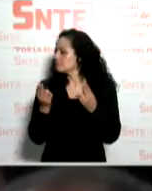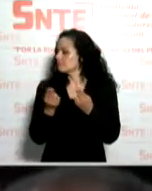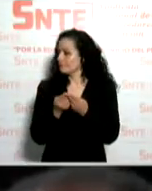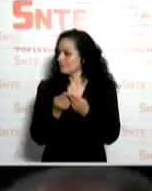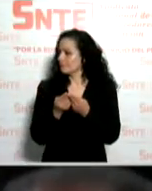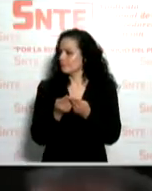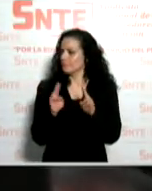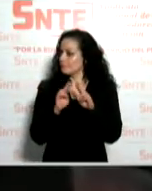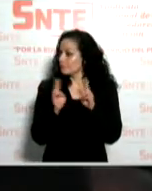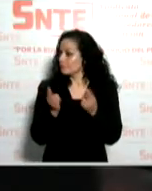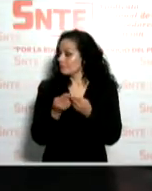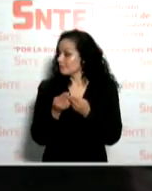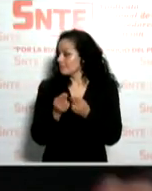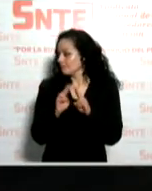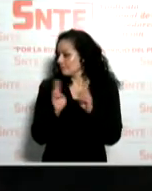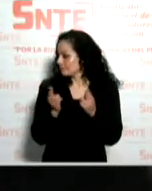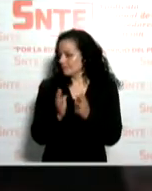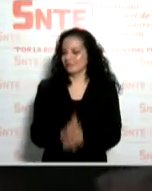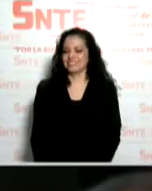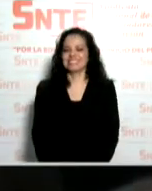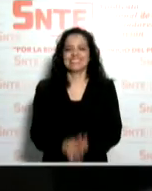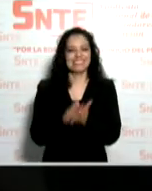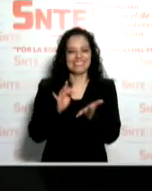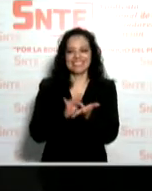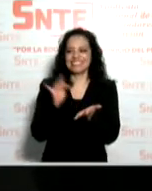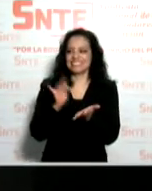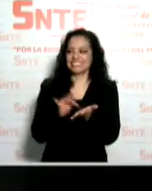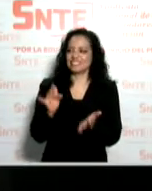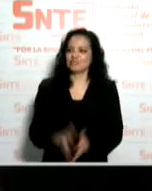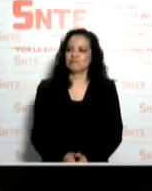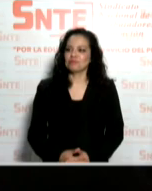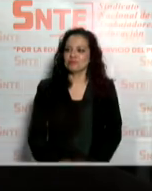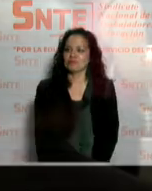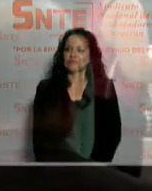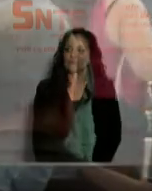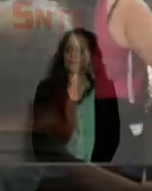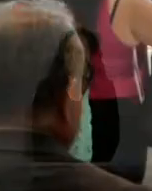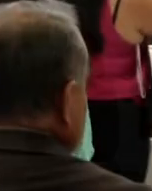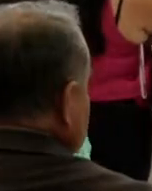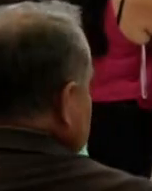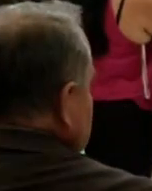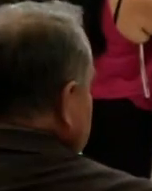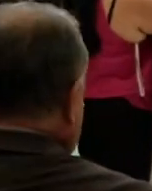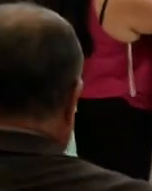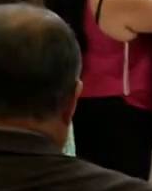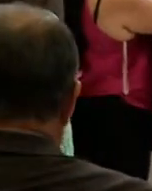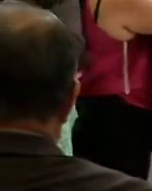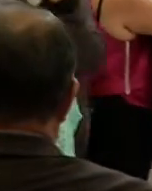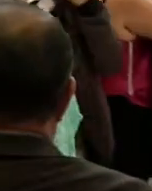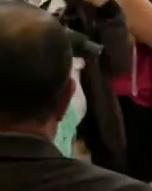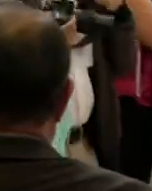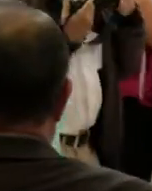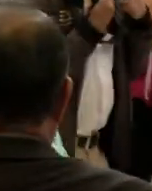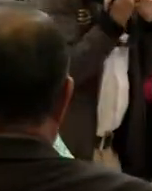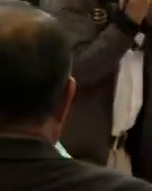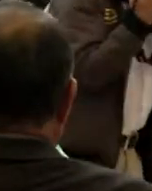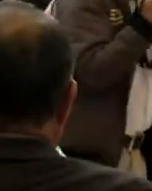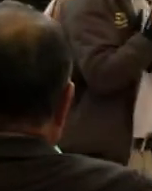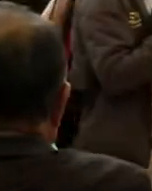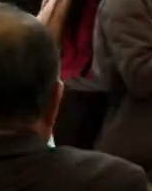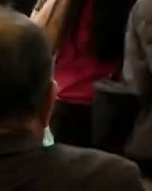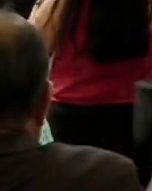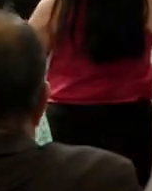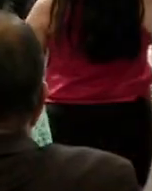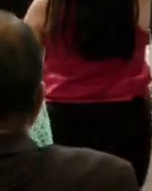unidad. Unidad. Gracias, unidad. Muchas gracias. Muchas gracias a todas y a todos. Saludamos también la presencia de la